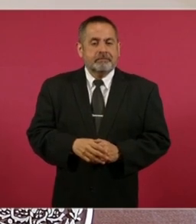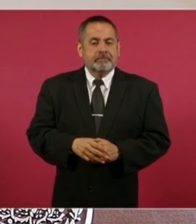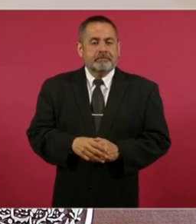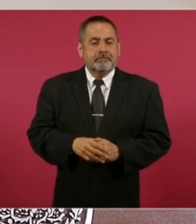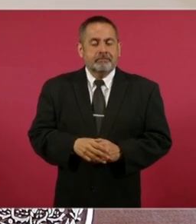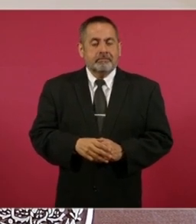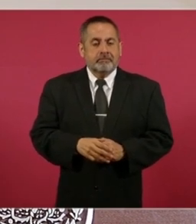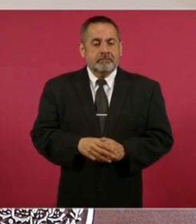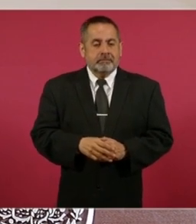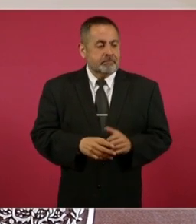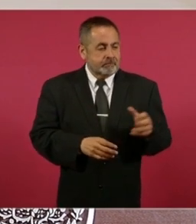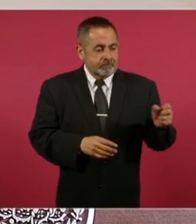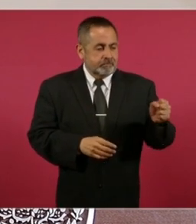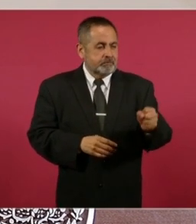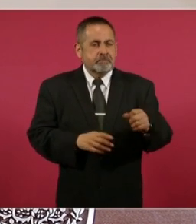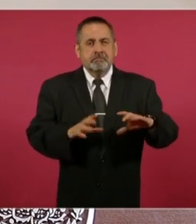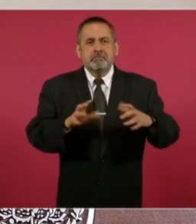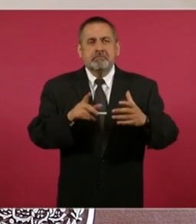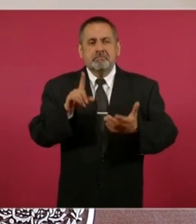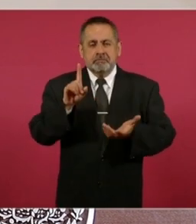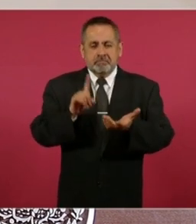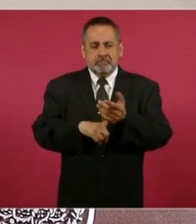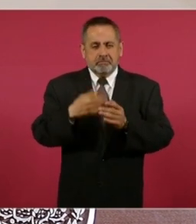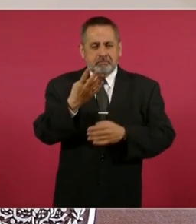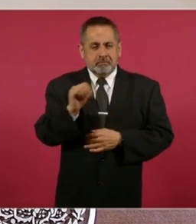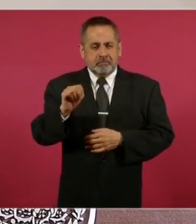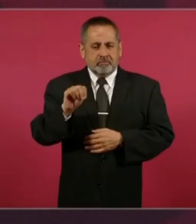Salinas a finales de